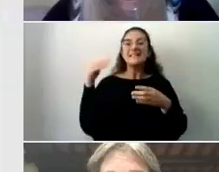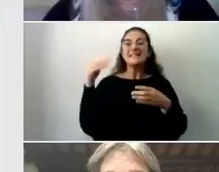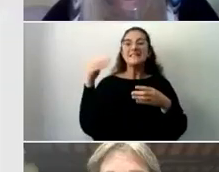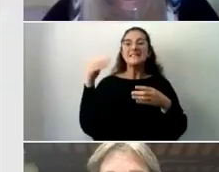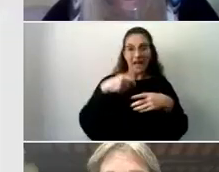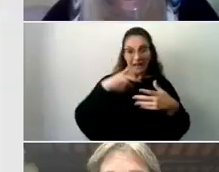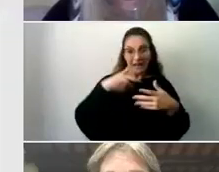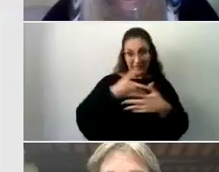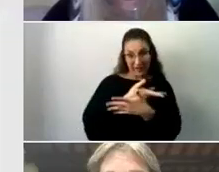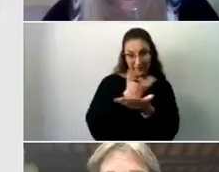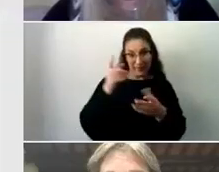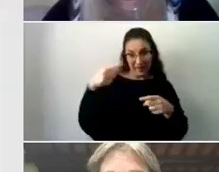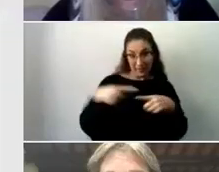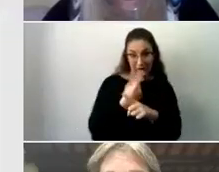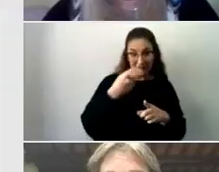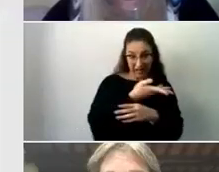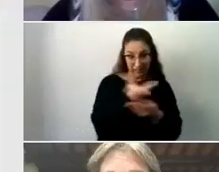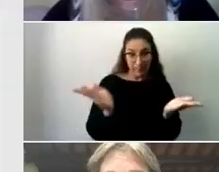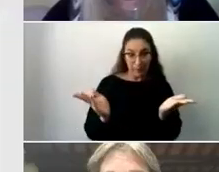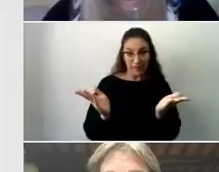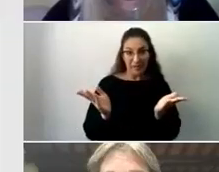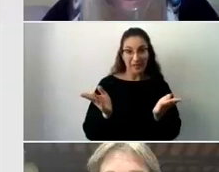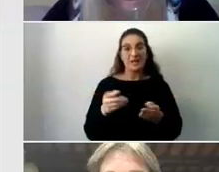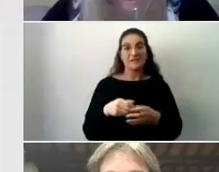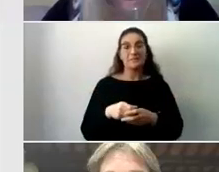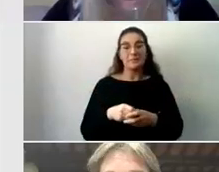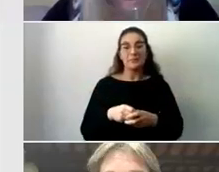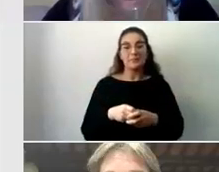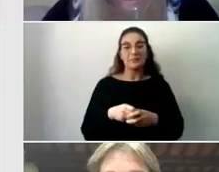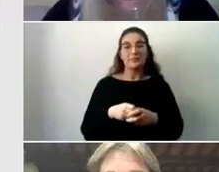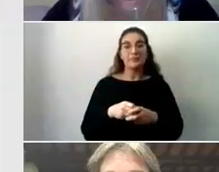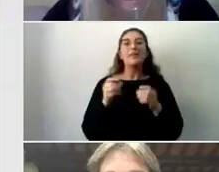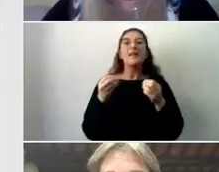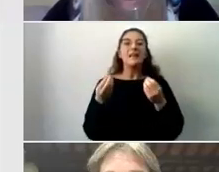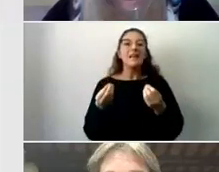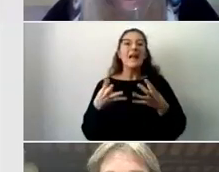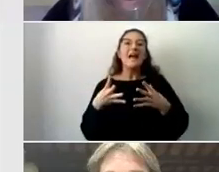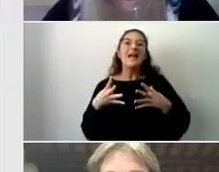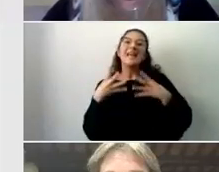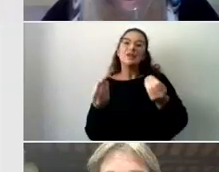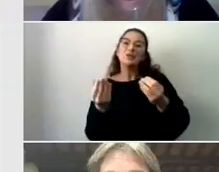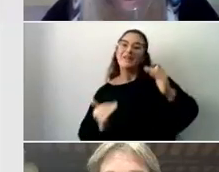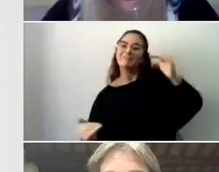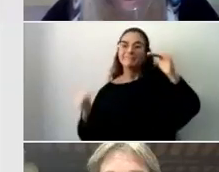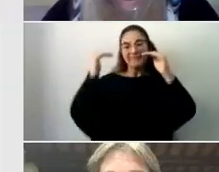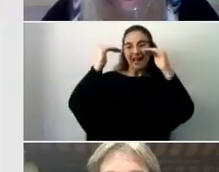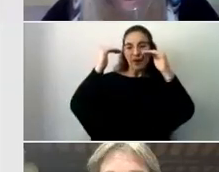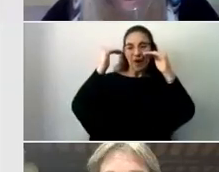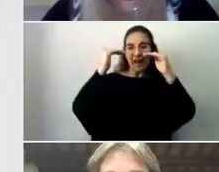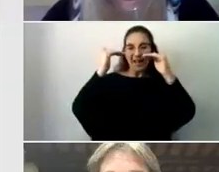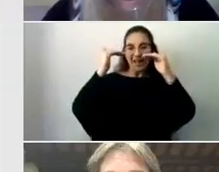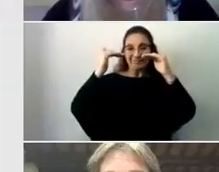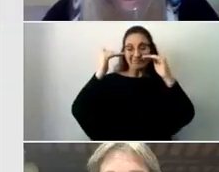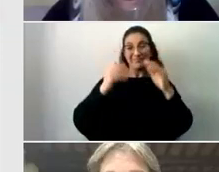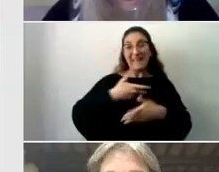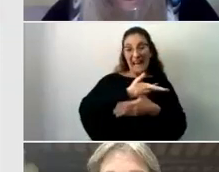públicas de distribución y que tienden a igualar lo que la sociedad desiguala, ¿no?